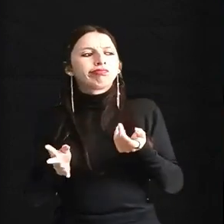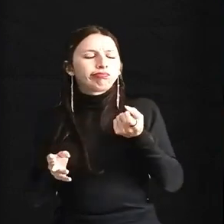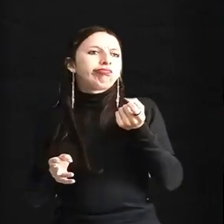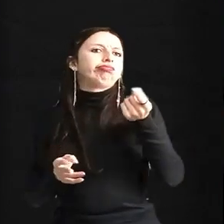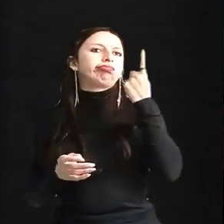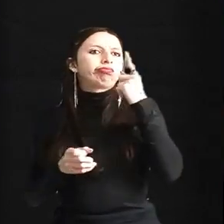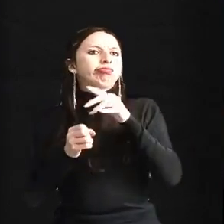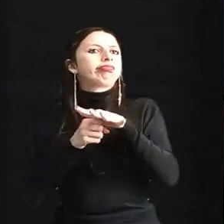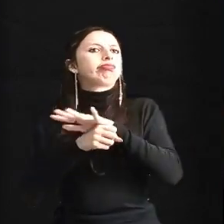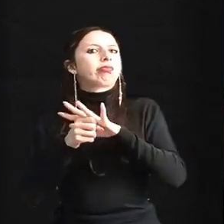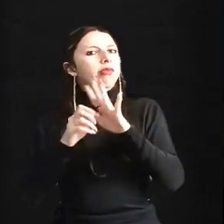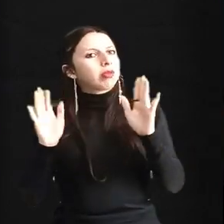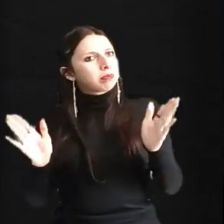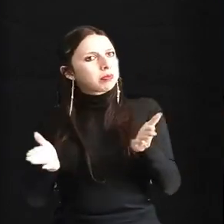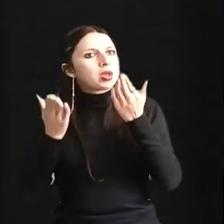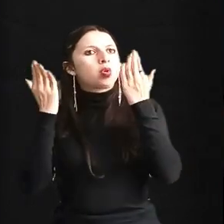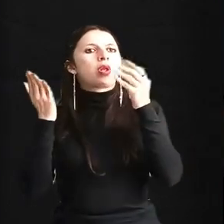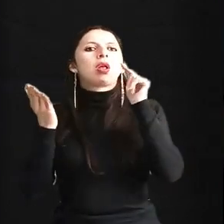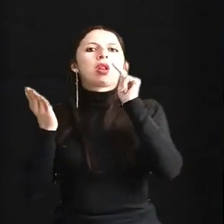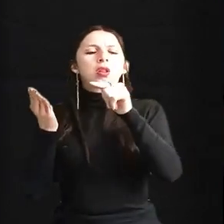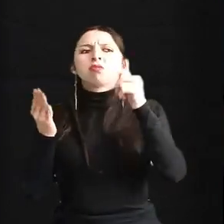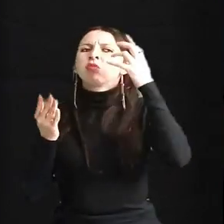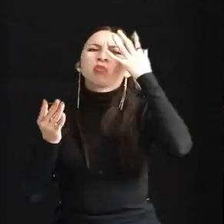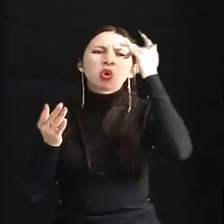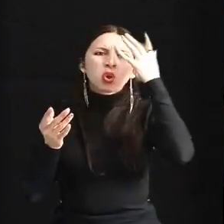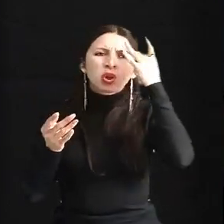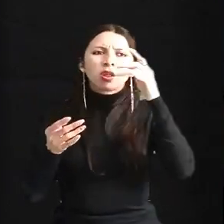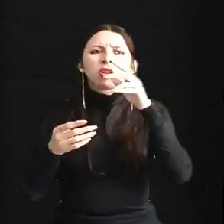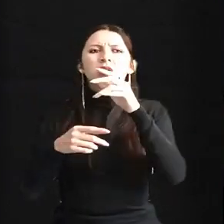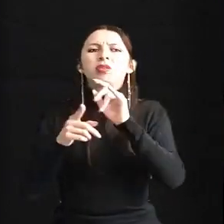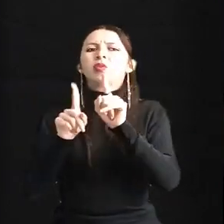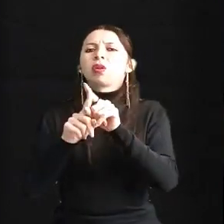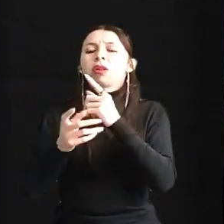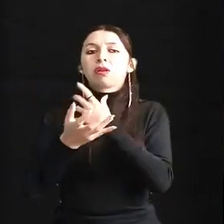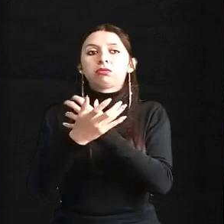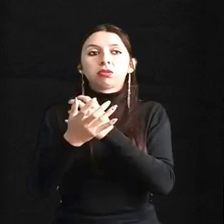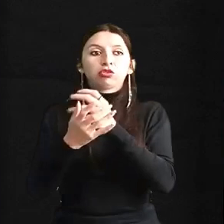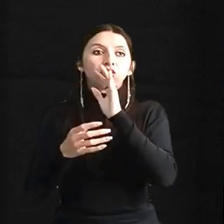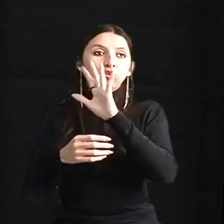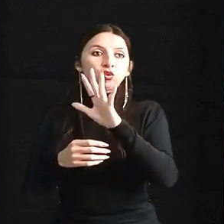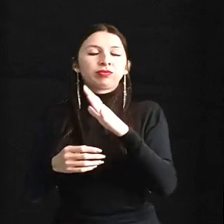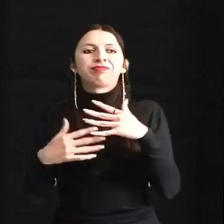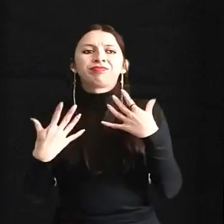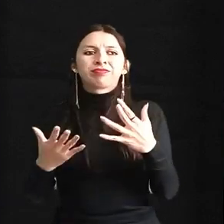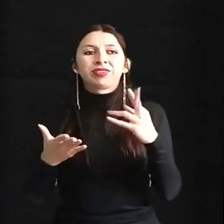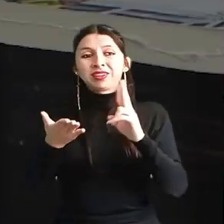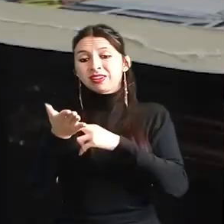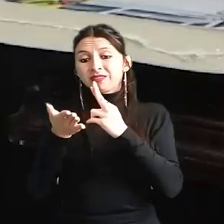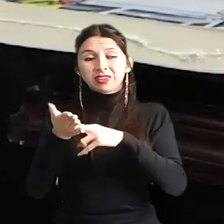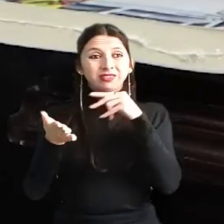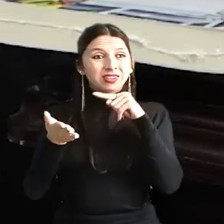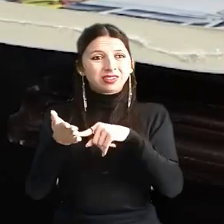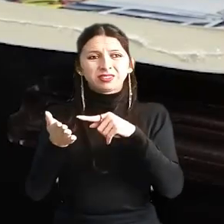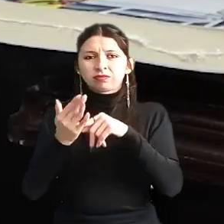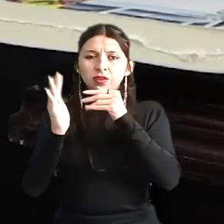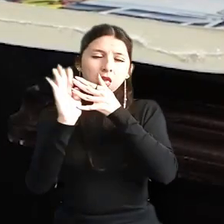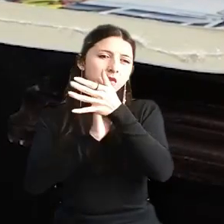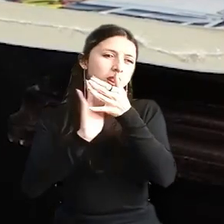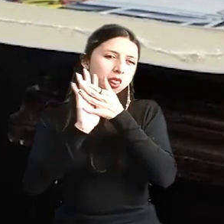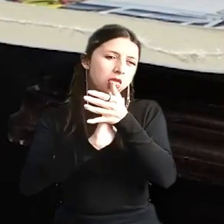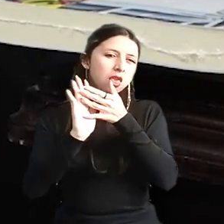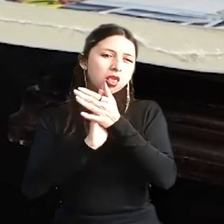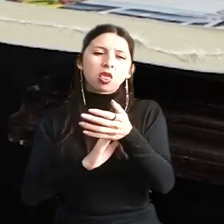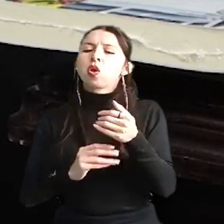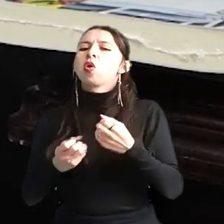poco más la dinámica desde una perspectiva científica de lo que estábamos viviendo Así es esta revista